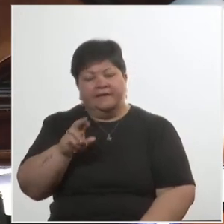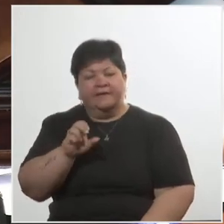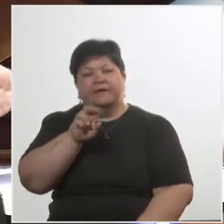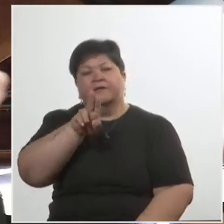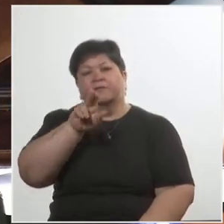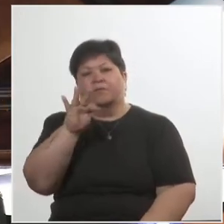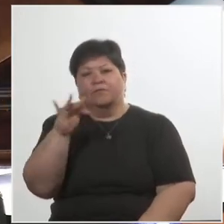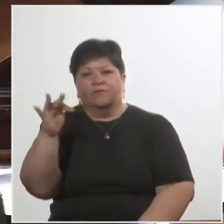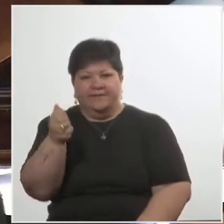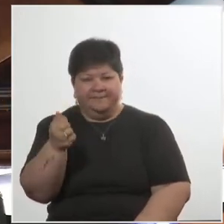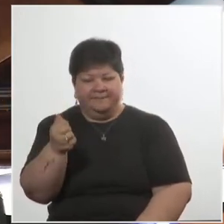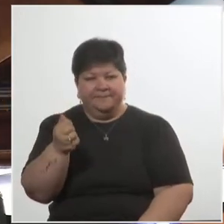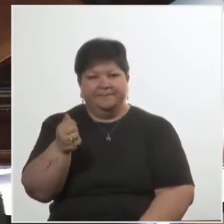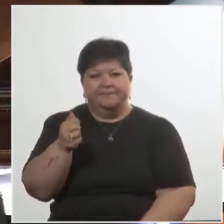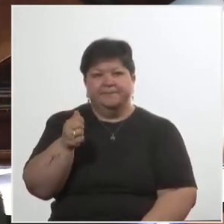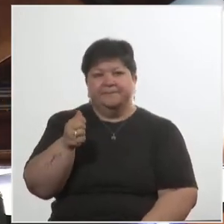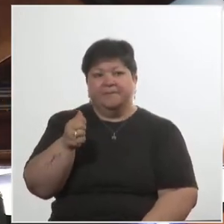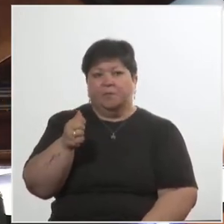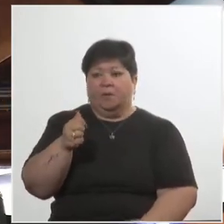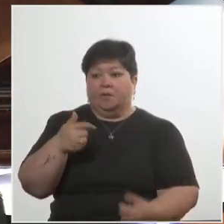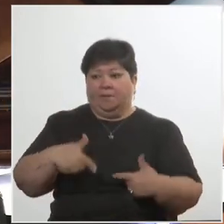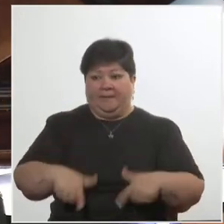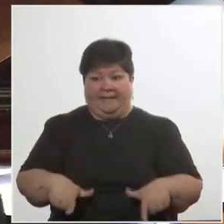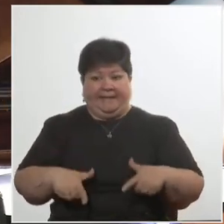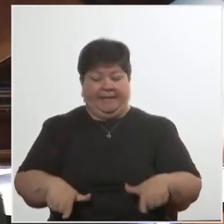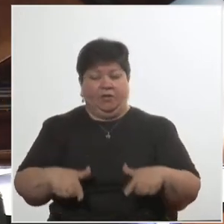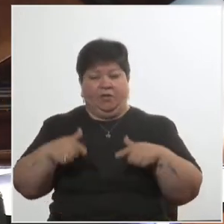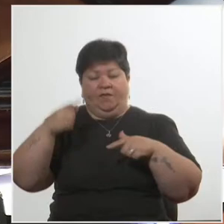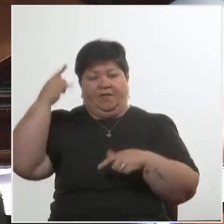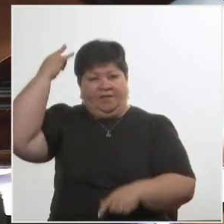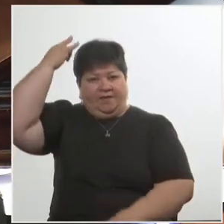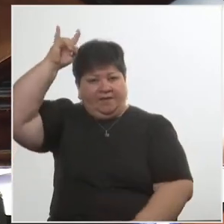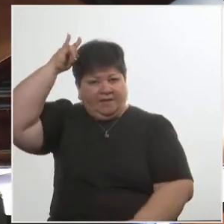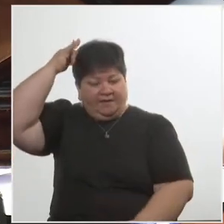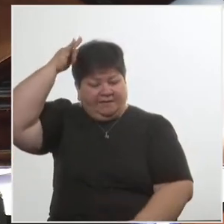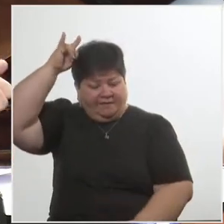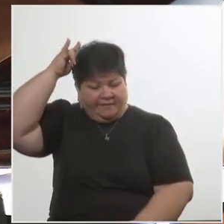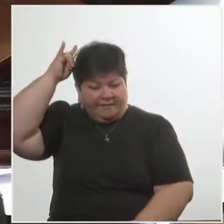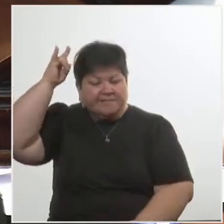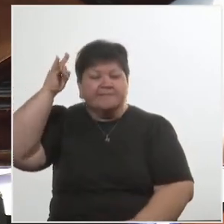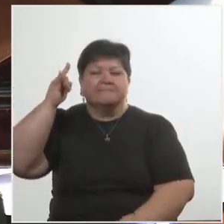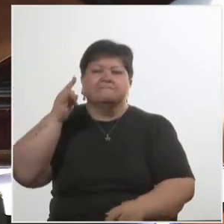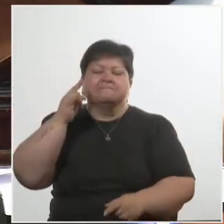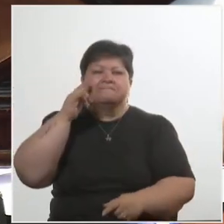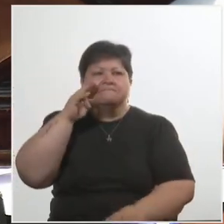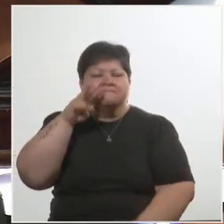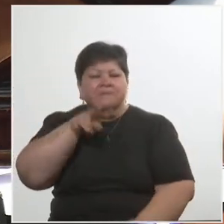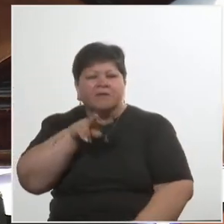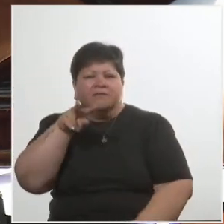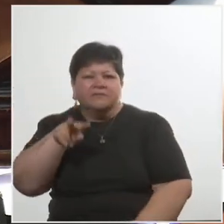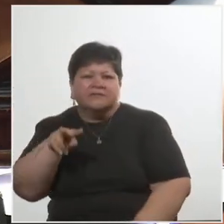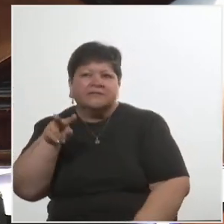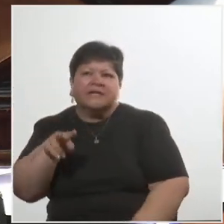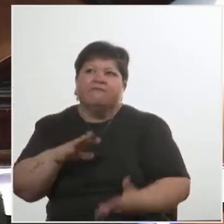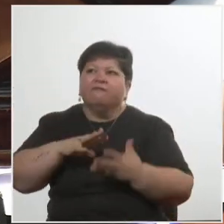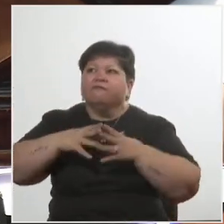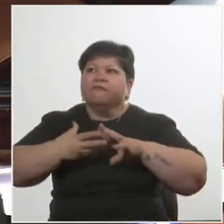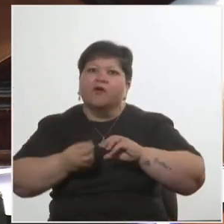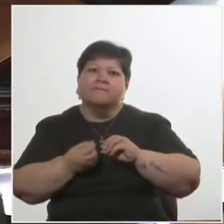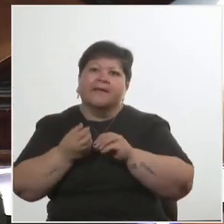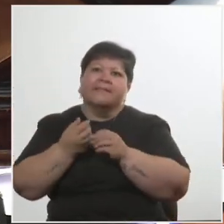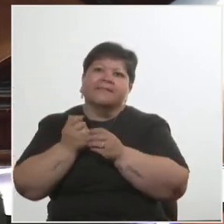en su paso por el Ministerio de ganadería se han inspirado encontrando mecanismos de financiamiento para